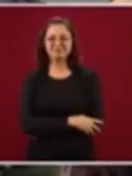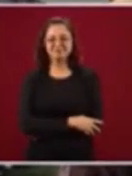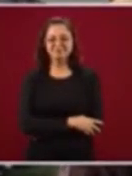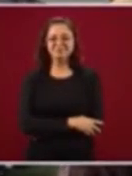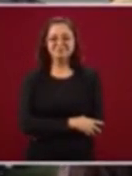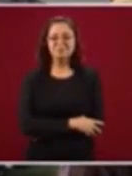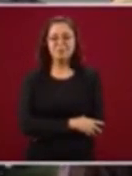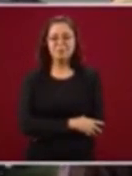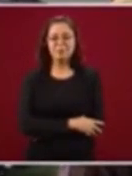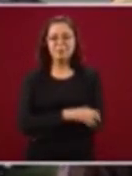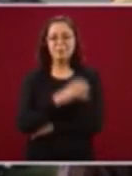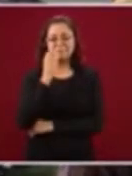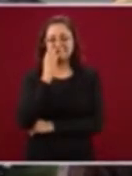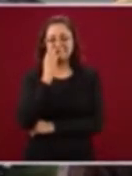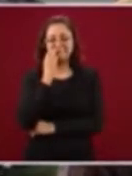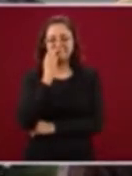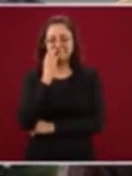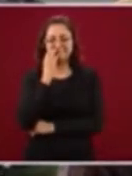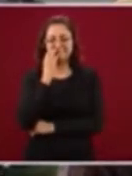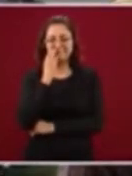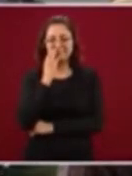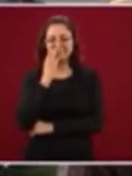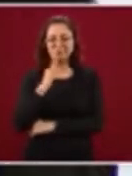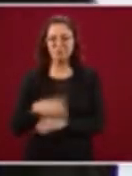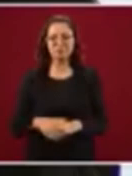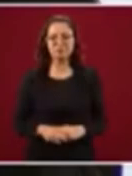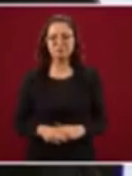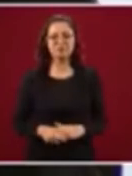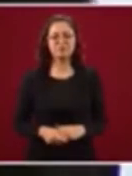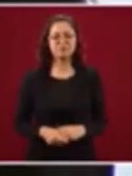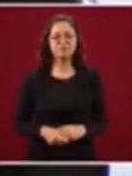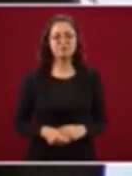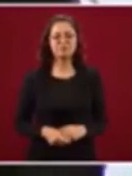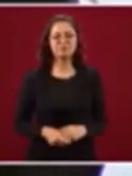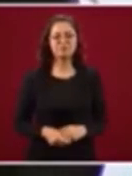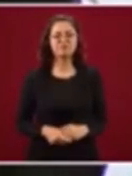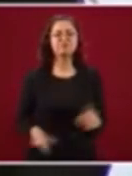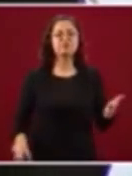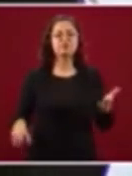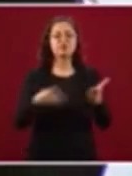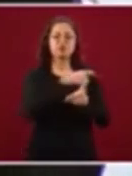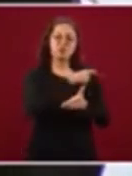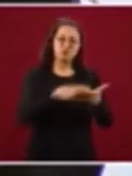esto lo compraron, ya lo dije, lo compró el…